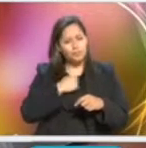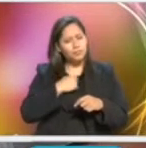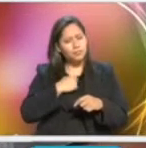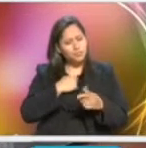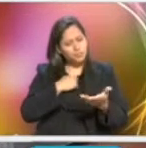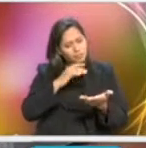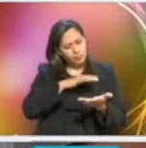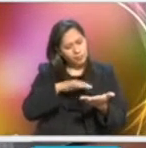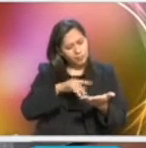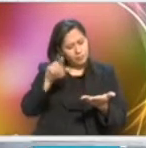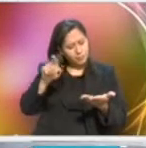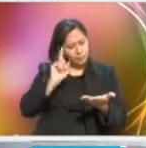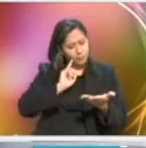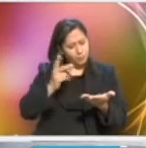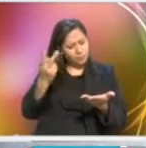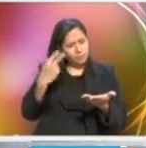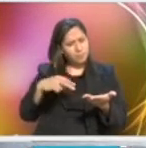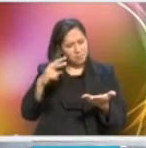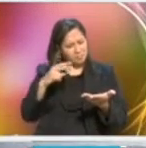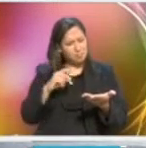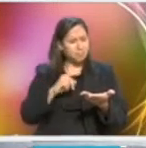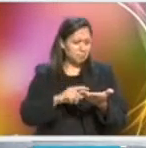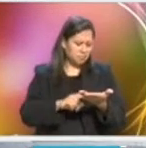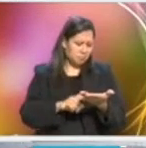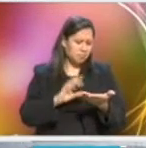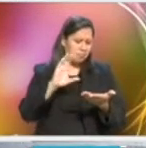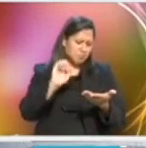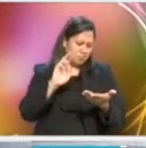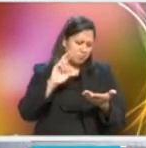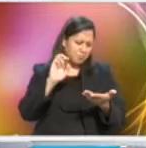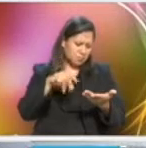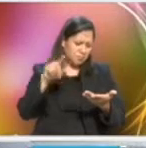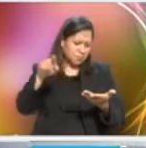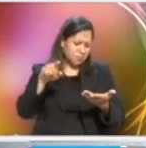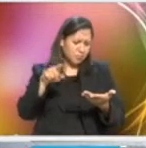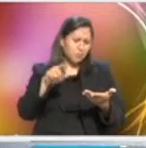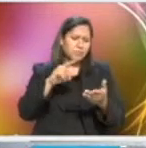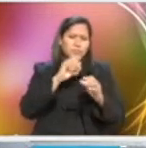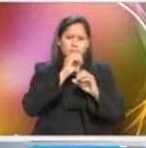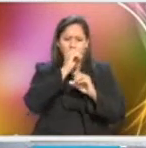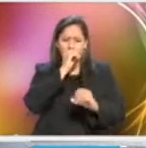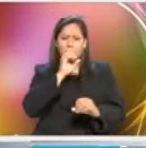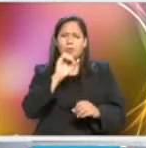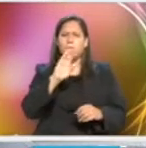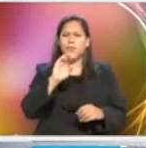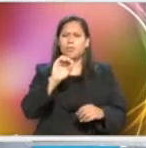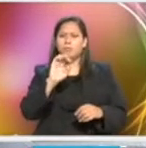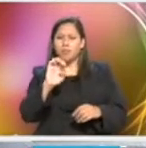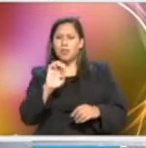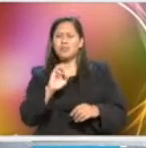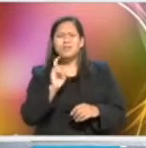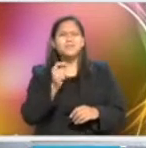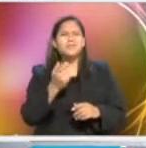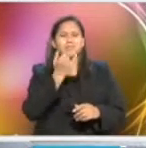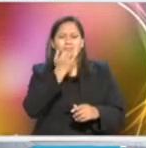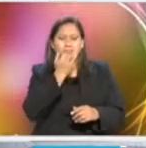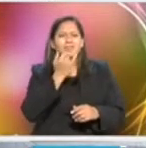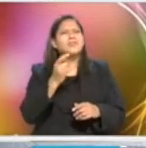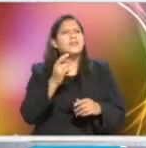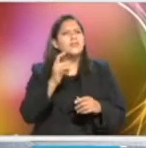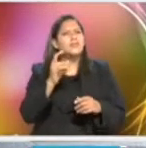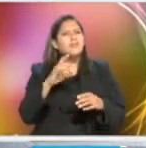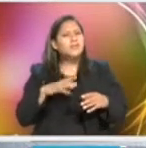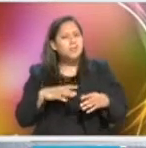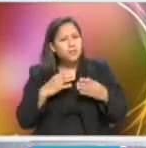ibas a venir con nosotros, decimos, bueno, Carmen toca el oboe. ¿El oboe? ¿Qué es el oboe? A ver, cuéntanos un poquitito, ¿de dónde